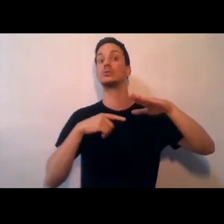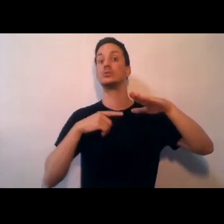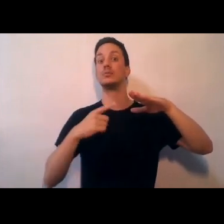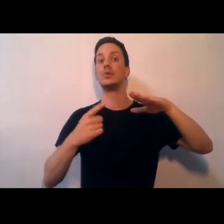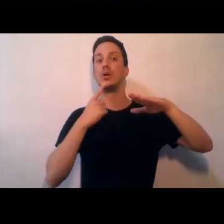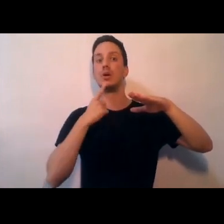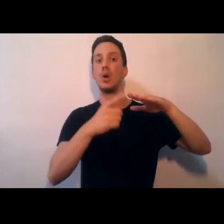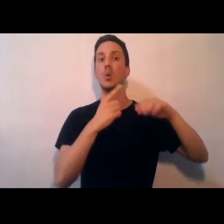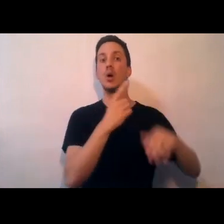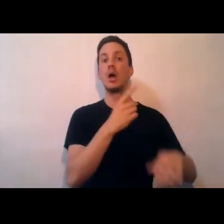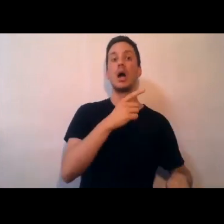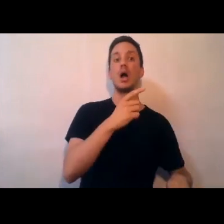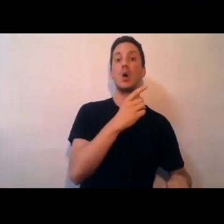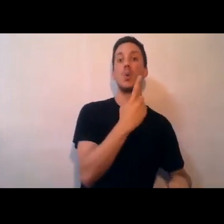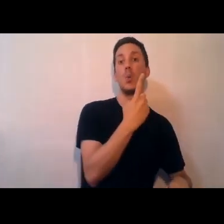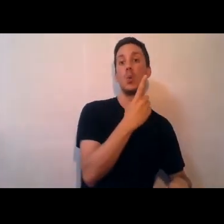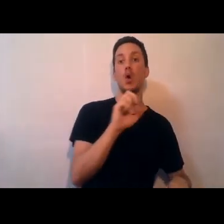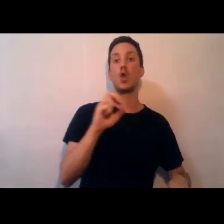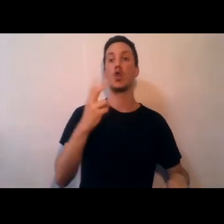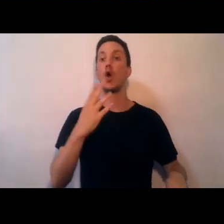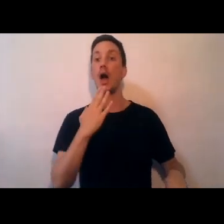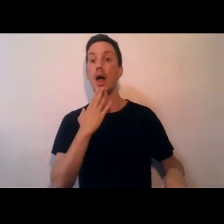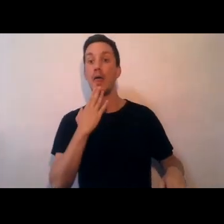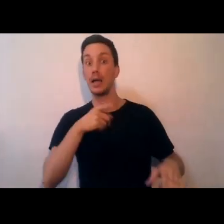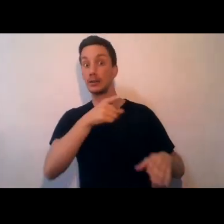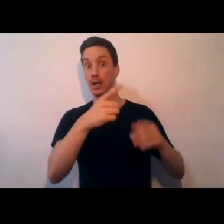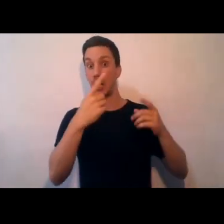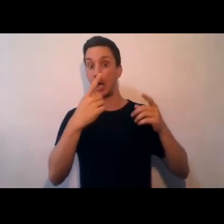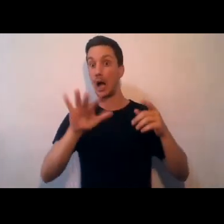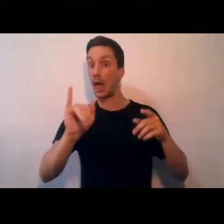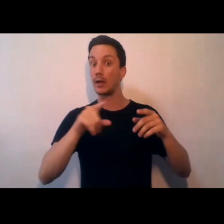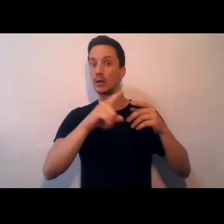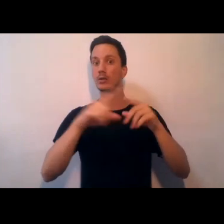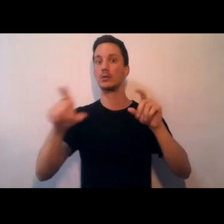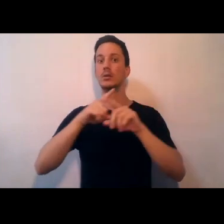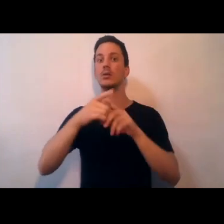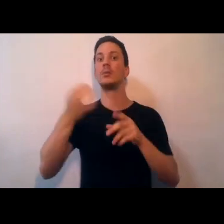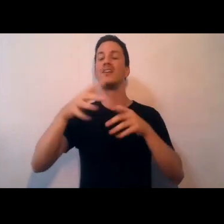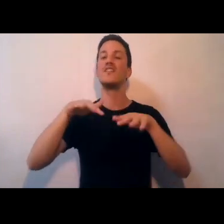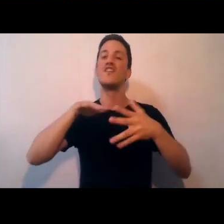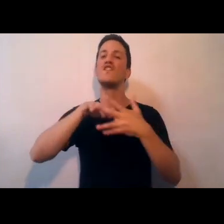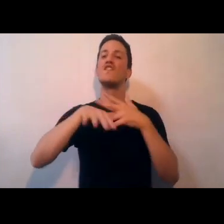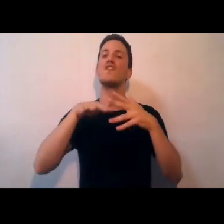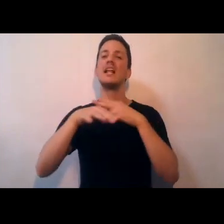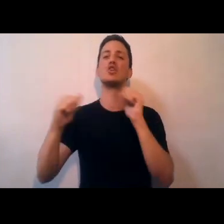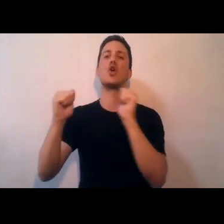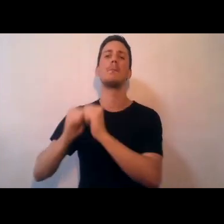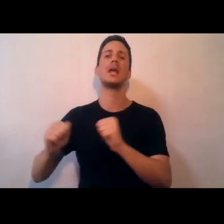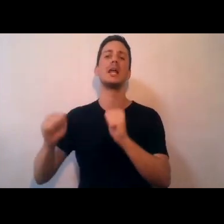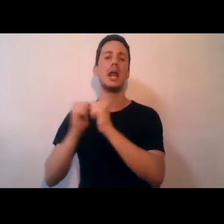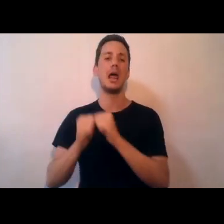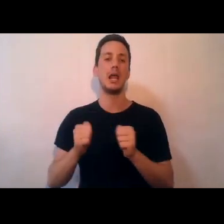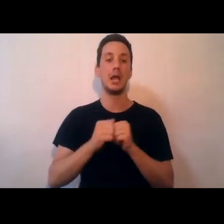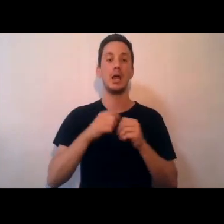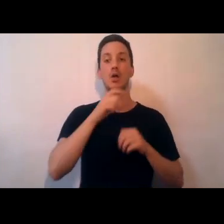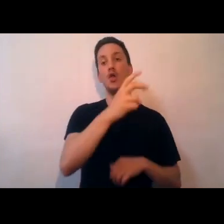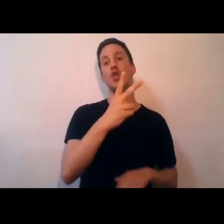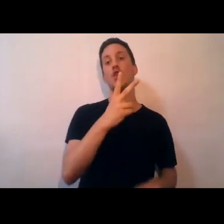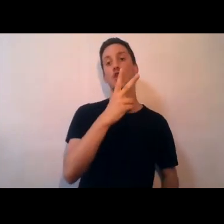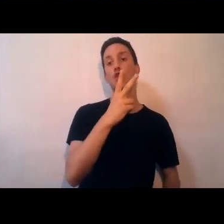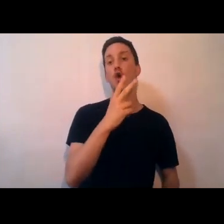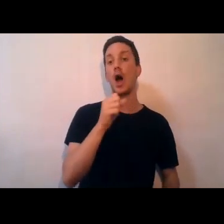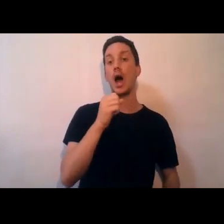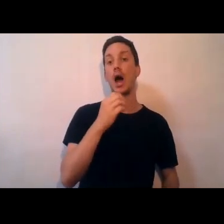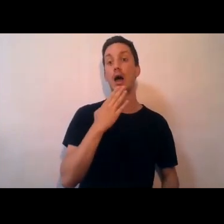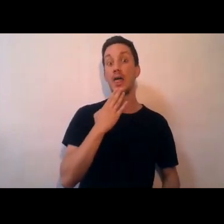entre 1 o 2 años, lo que está aprobado es la aplicación de los filtros minerales y que a partir de los